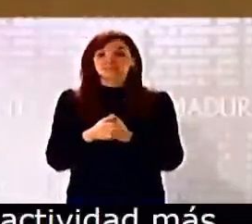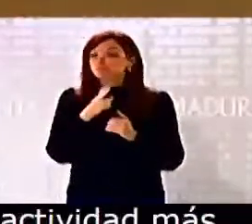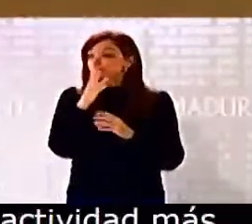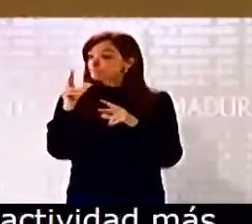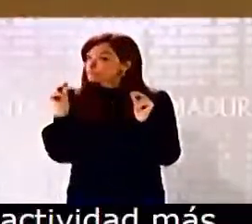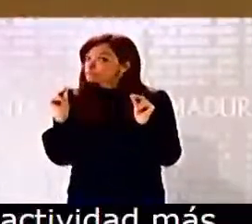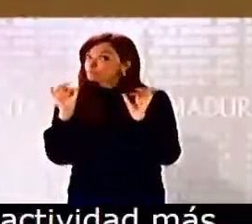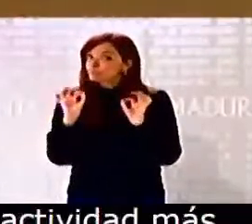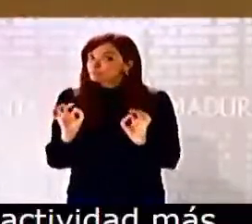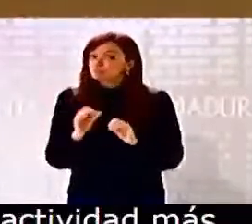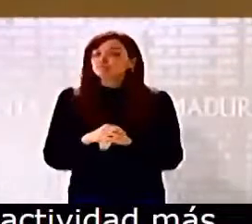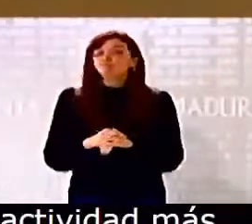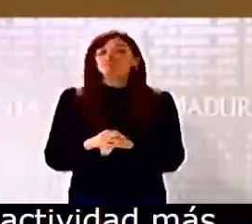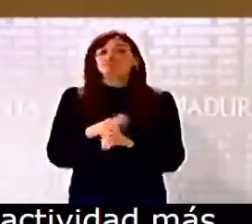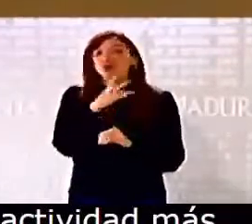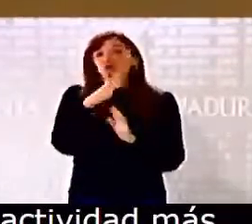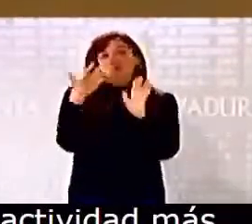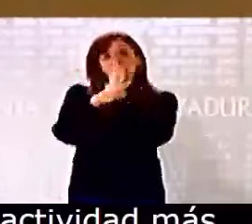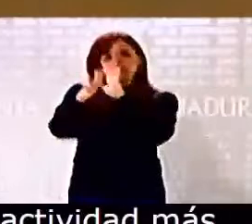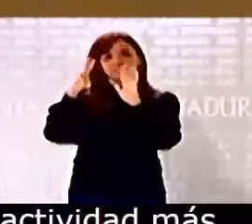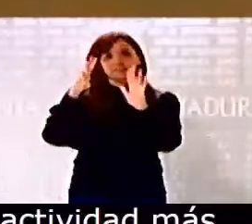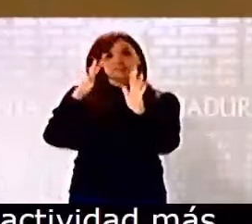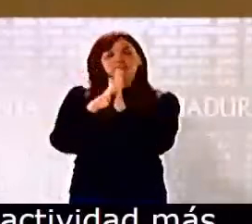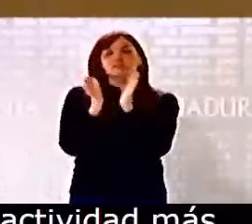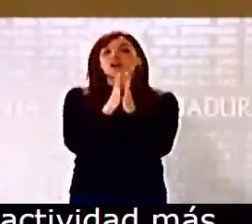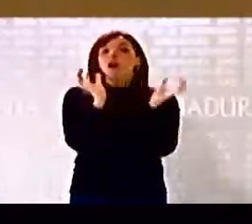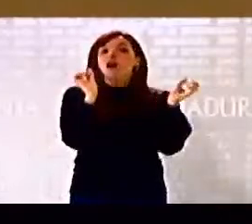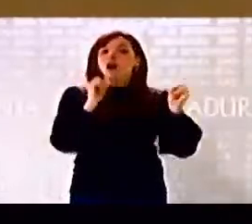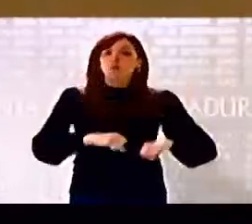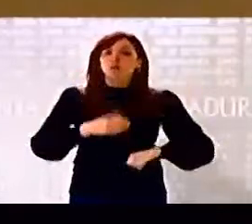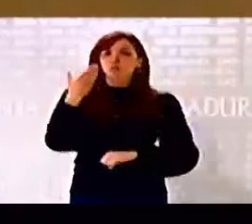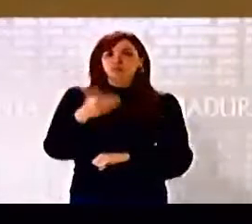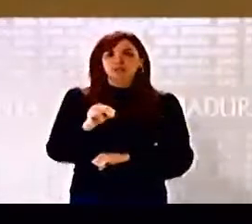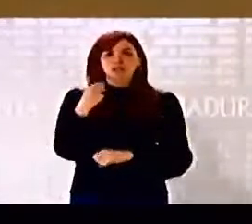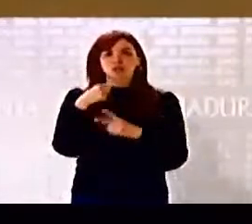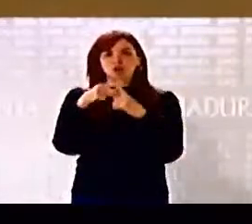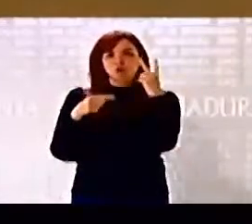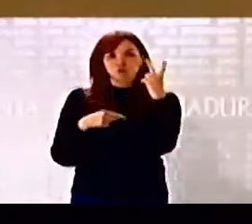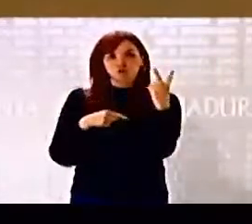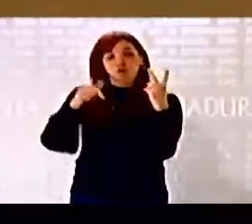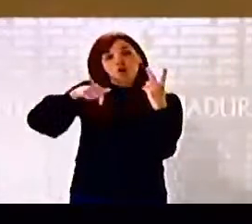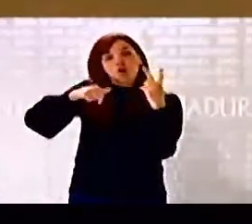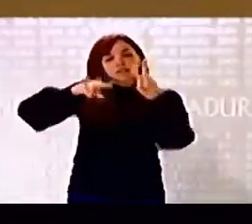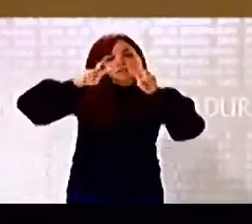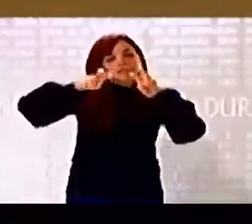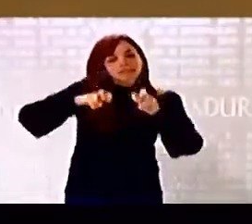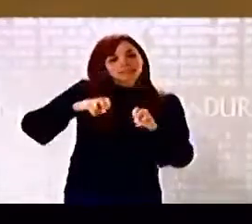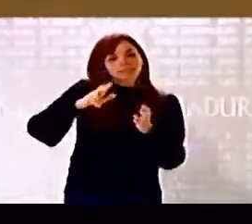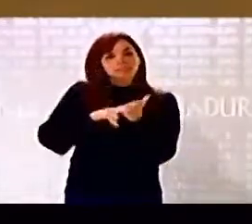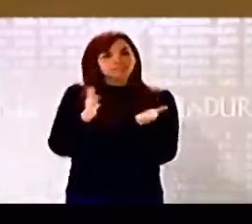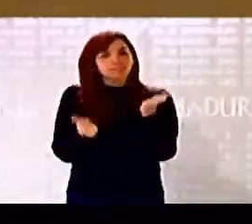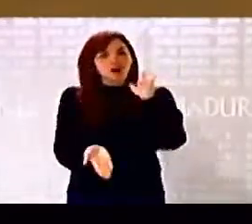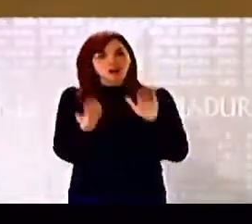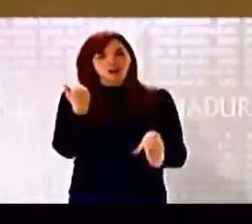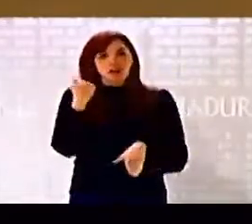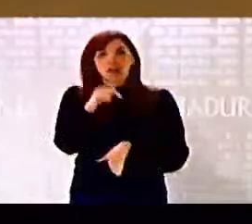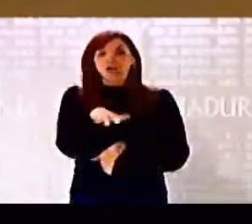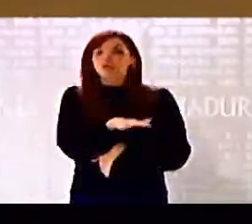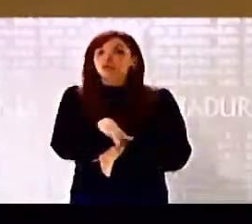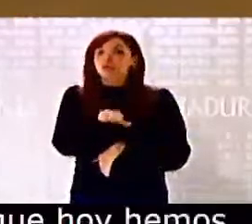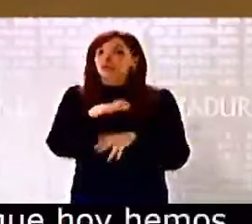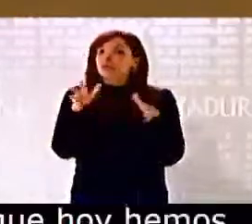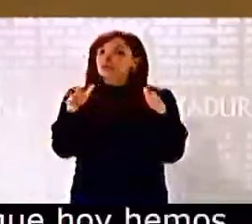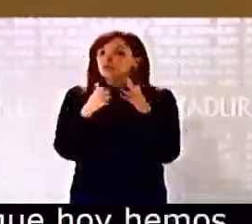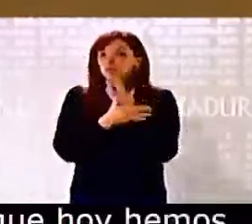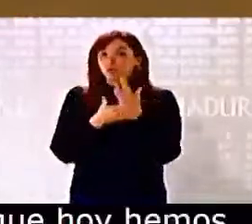decirles dos importantes acuerdos que hoy hemos estado analizando y validando en el Consejo de Gobierno